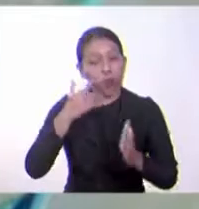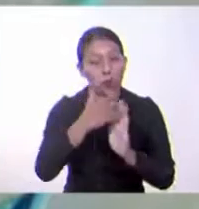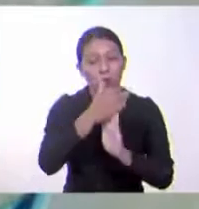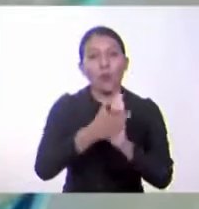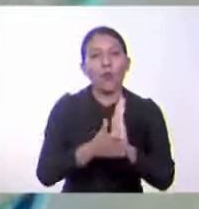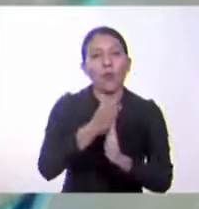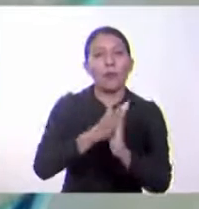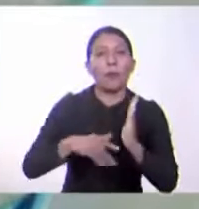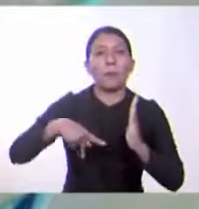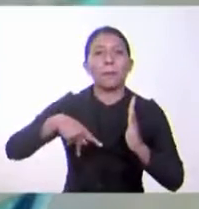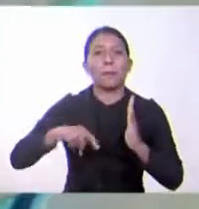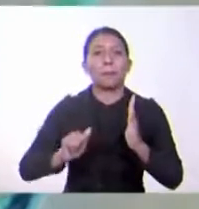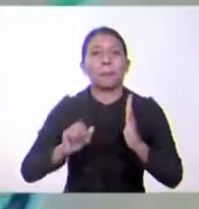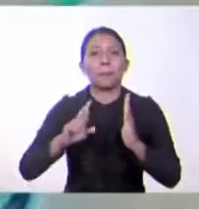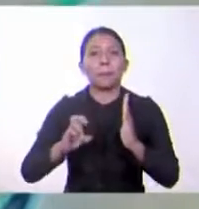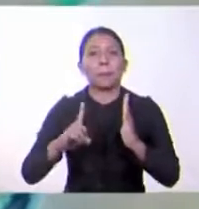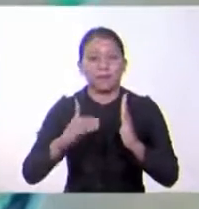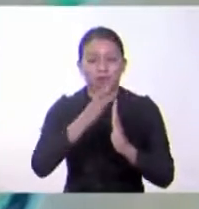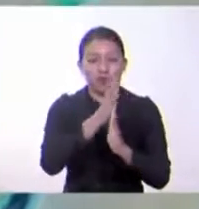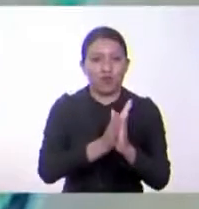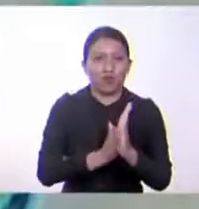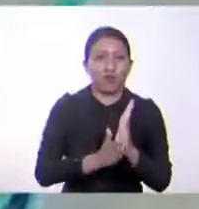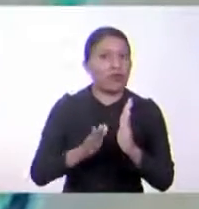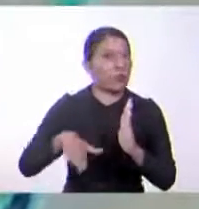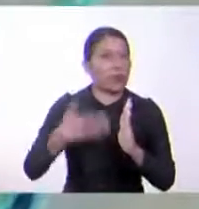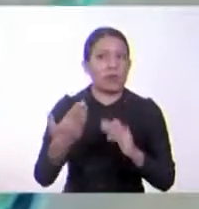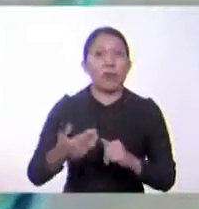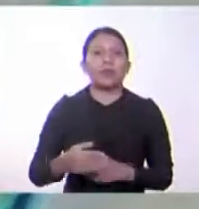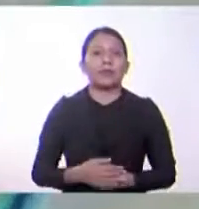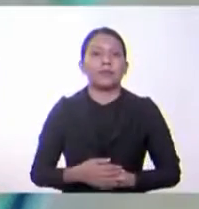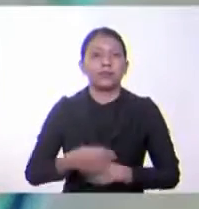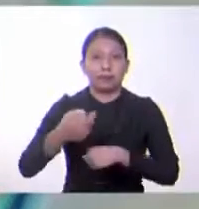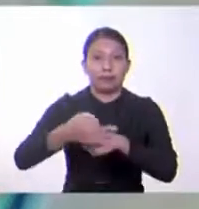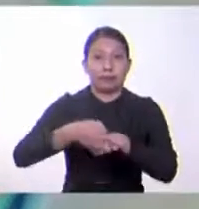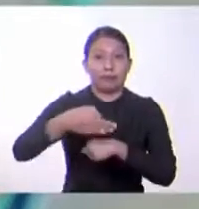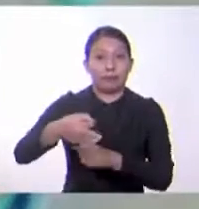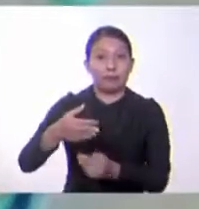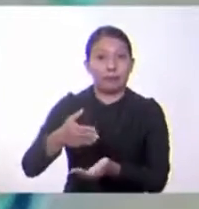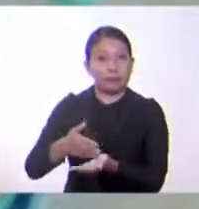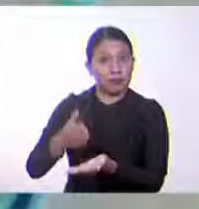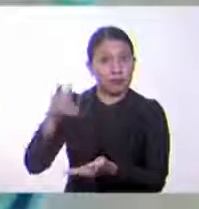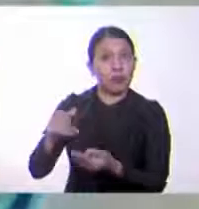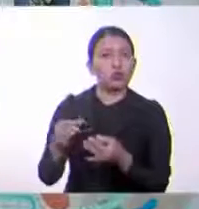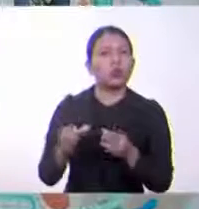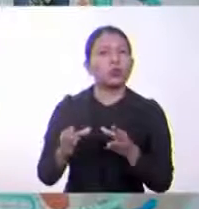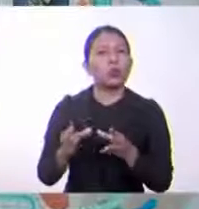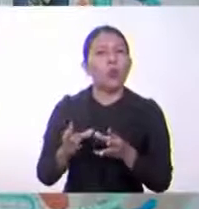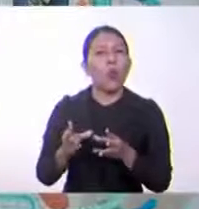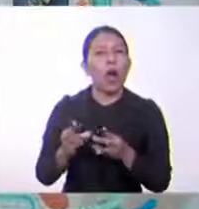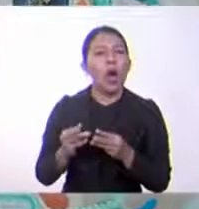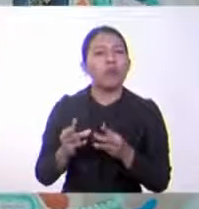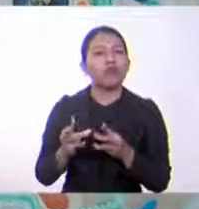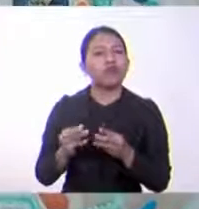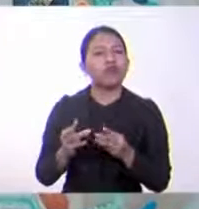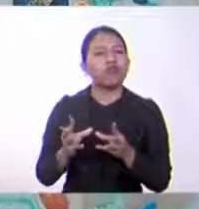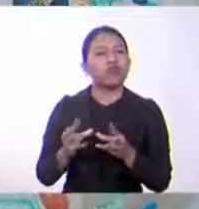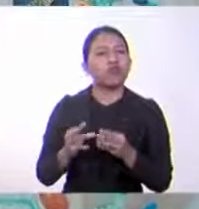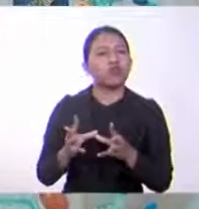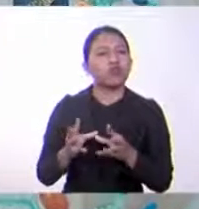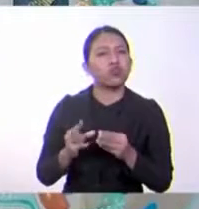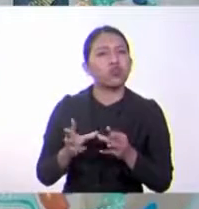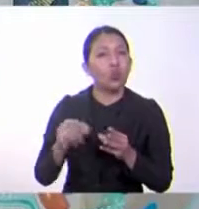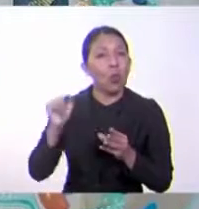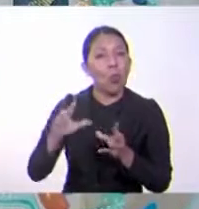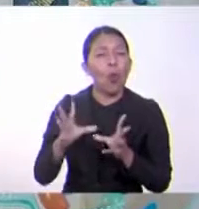Esto hace que una célula animal sea, digamos, blanda. Este hecho de ser blando